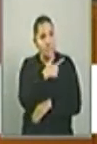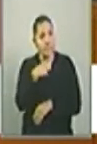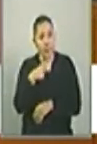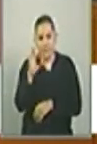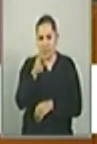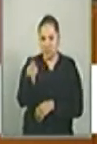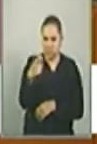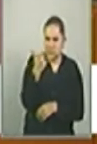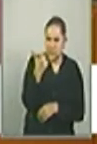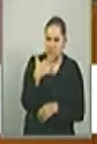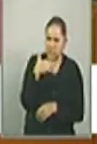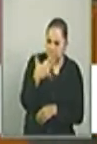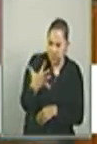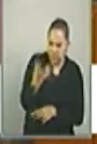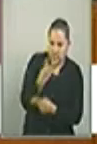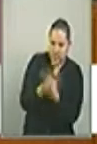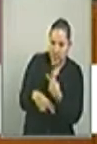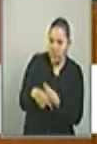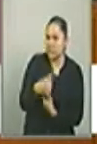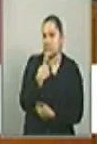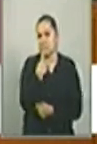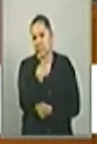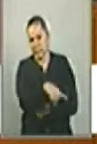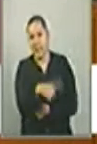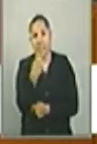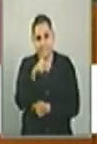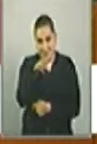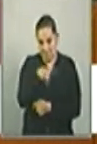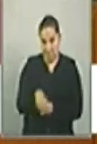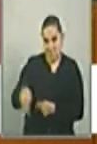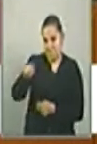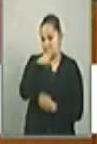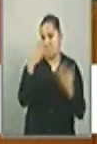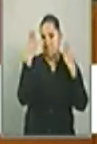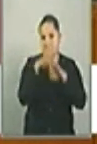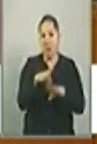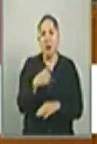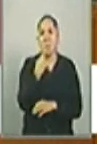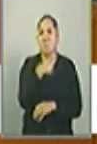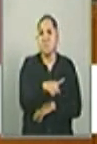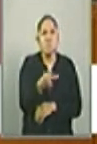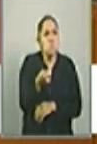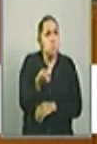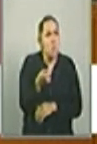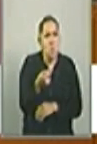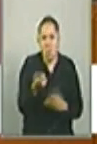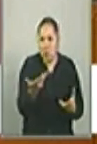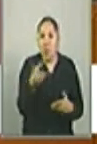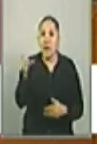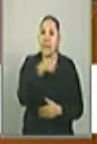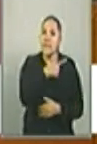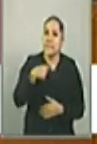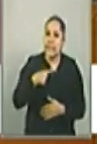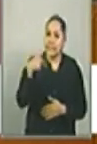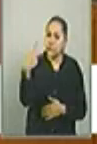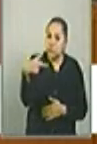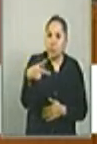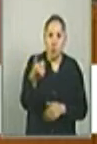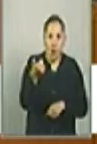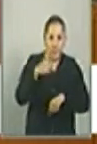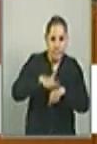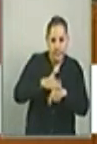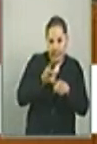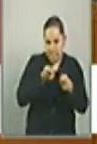a recursos ilícitos que penetran en sus sistemas de administración de recursos